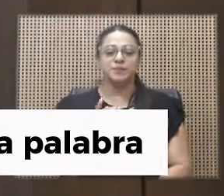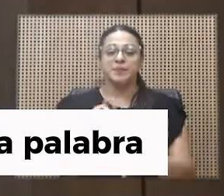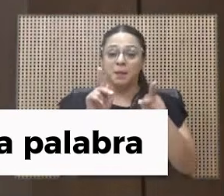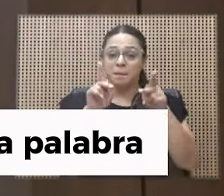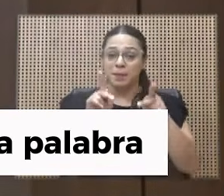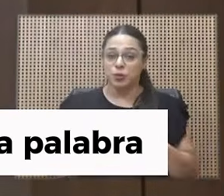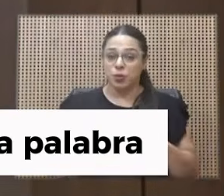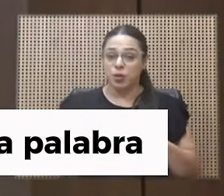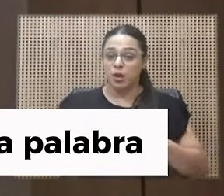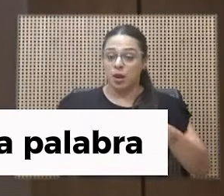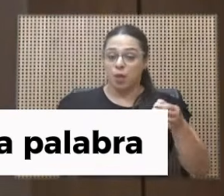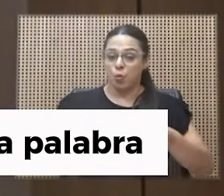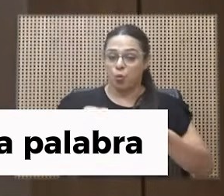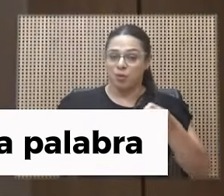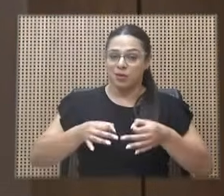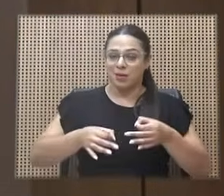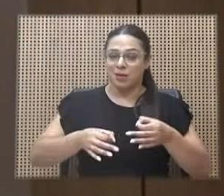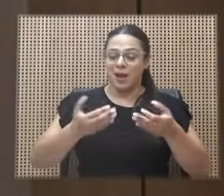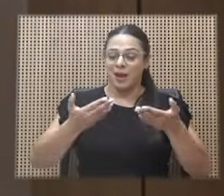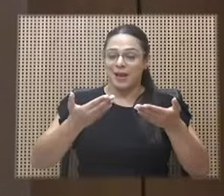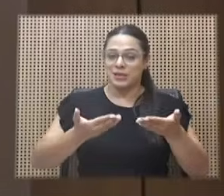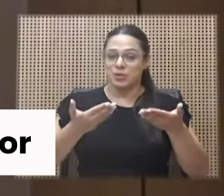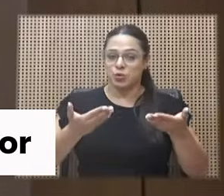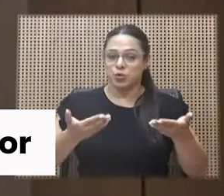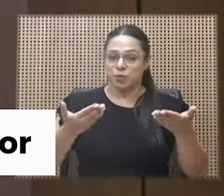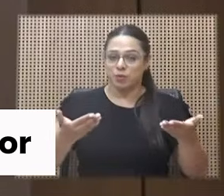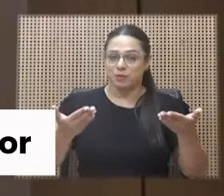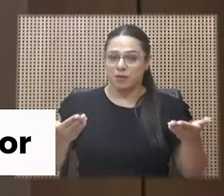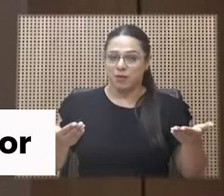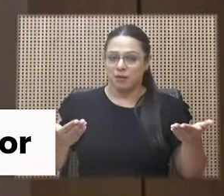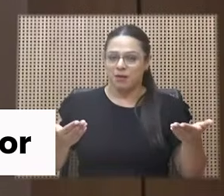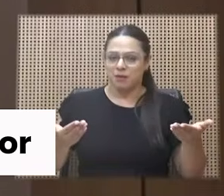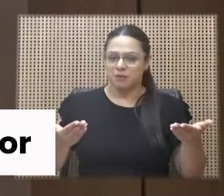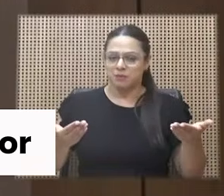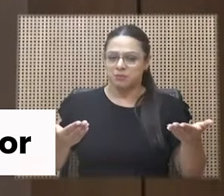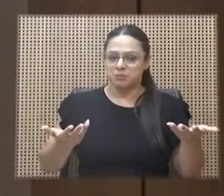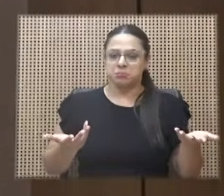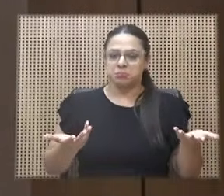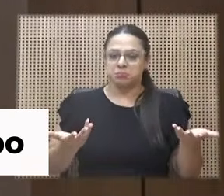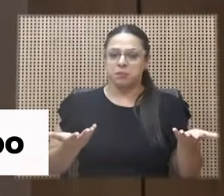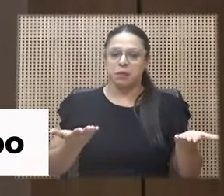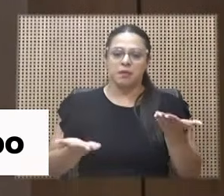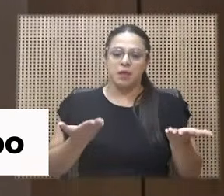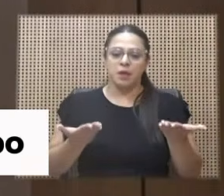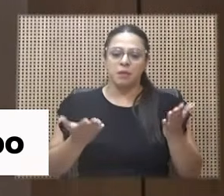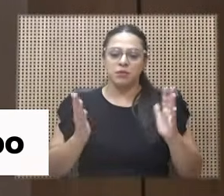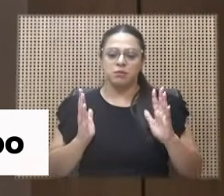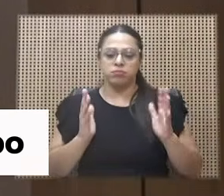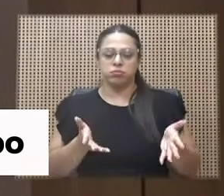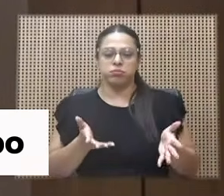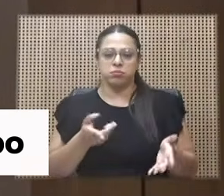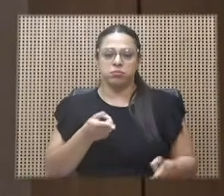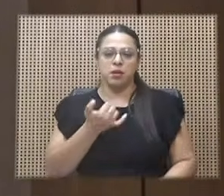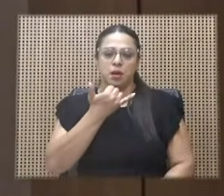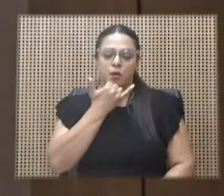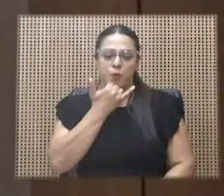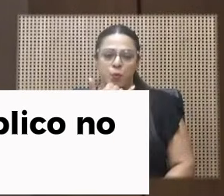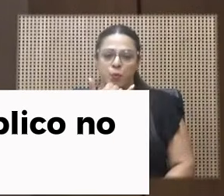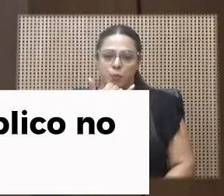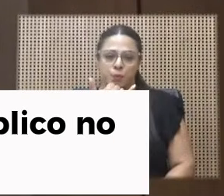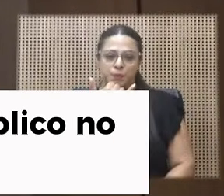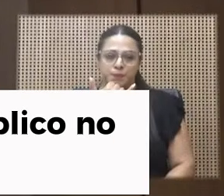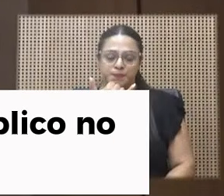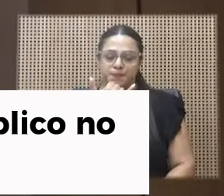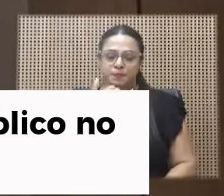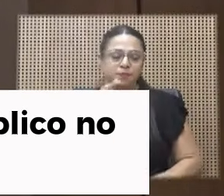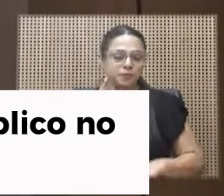personalidad jurídica instrumental, esa palabra instrumental se quedó ahí por error. No puede ser que al mismo tiempo